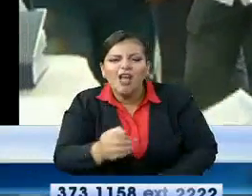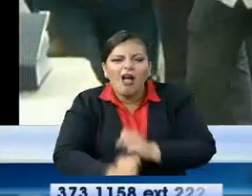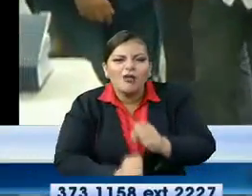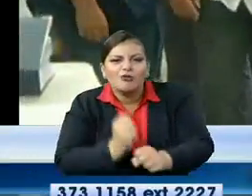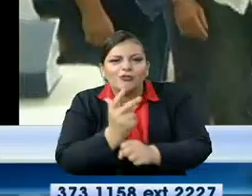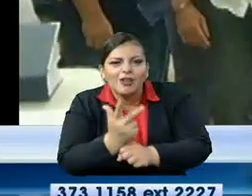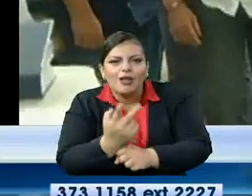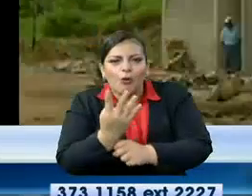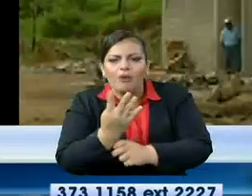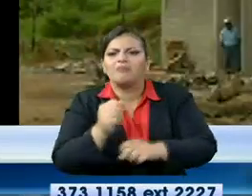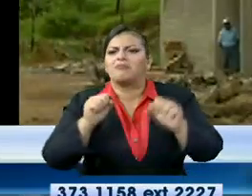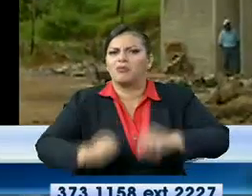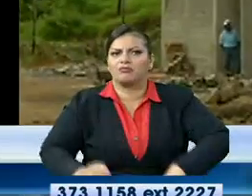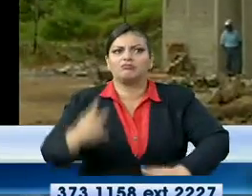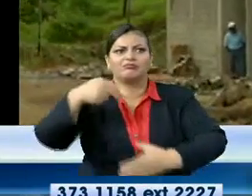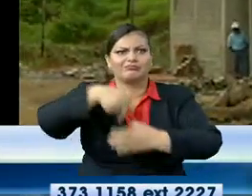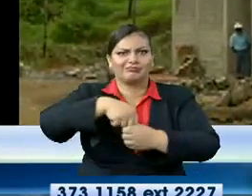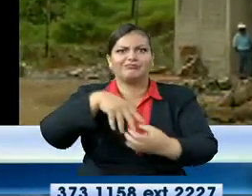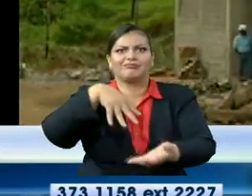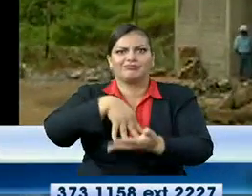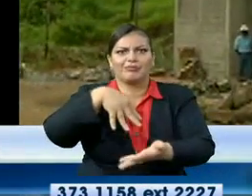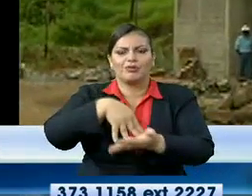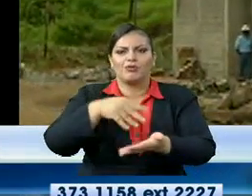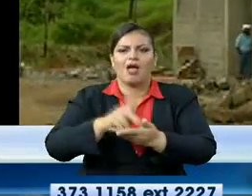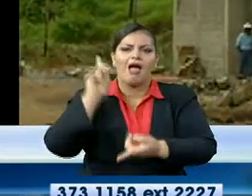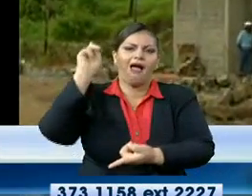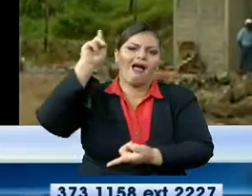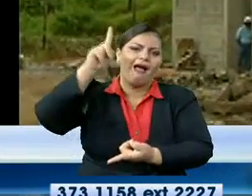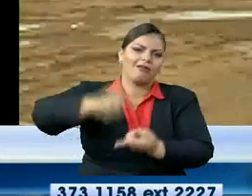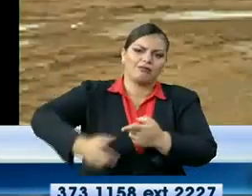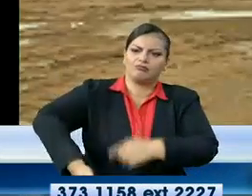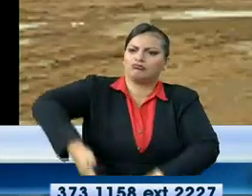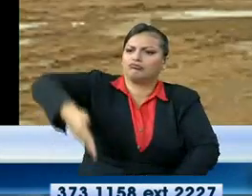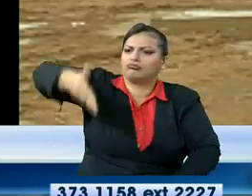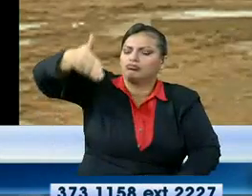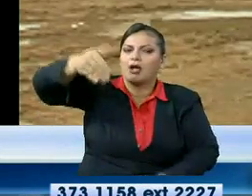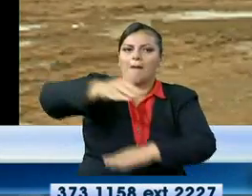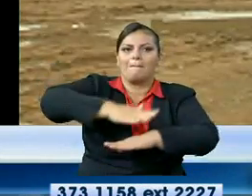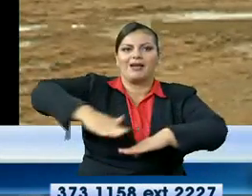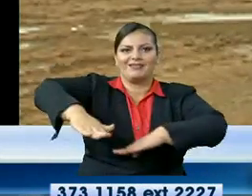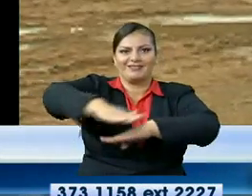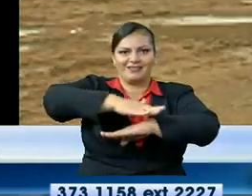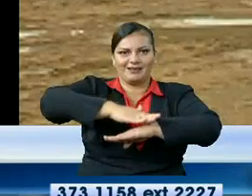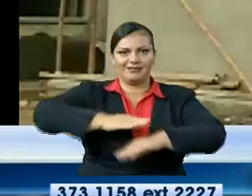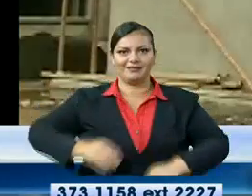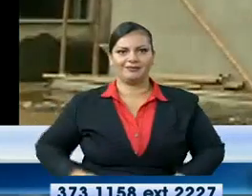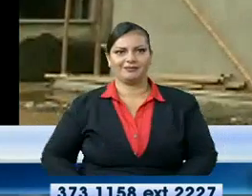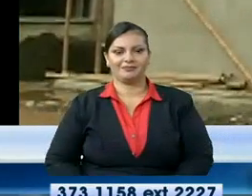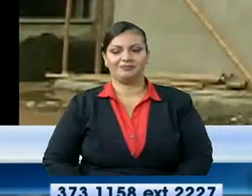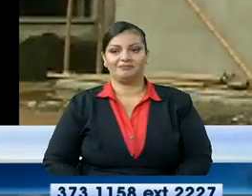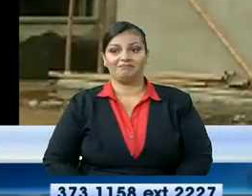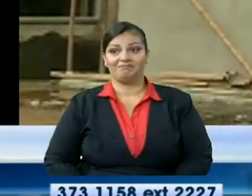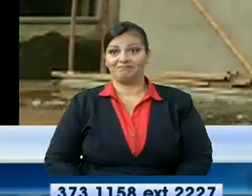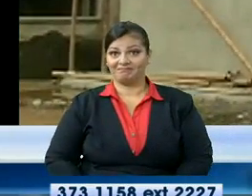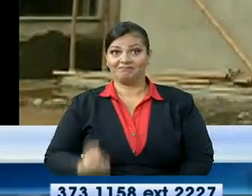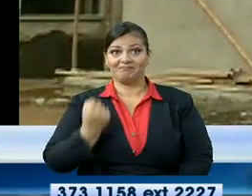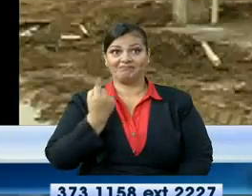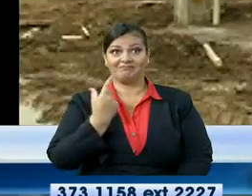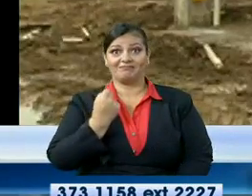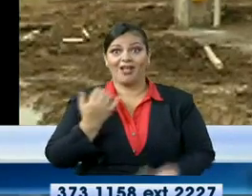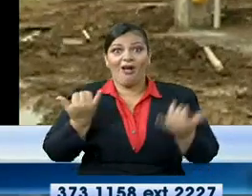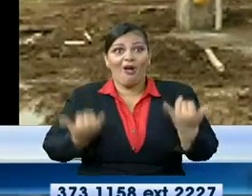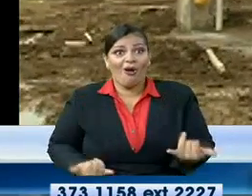laboratorios, con oferta educativa completa, etc. Entonces, tenemos que dar las oportunidades para que la gente